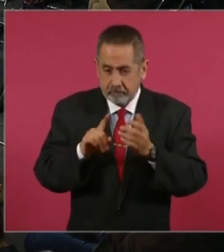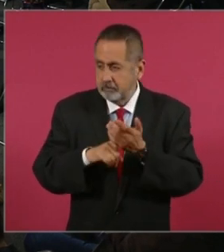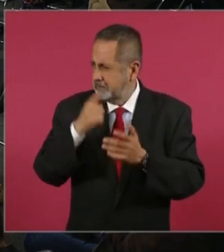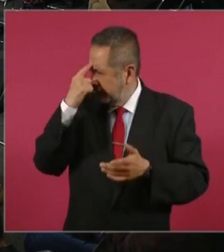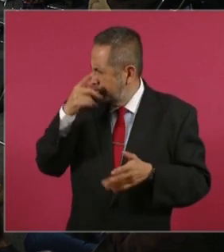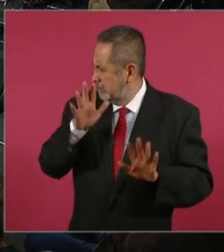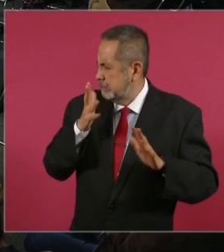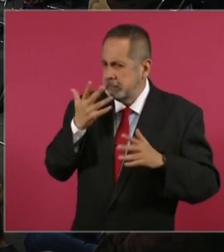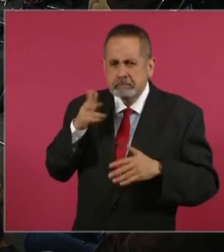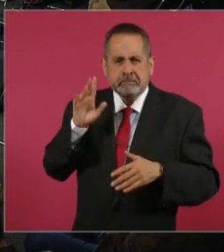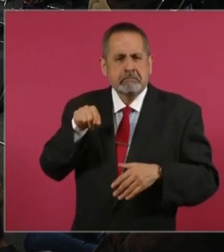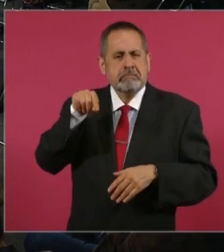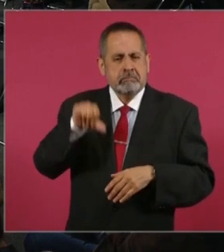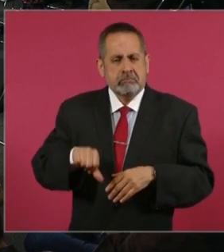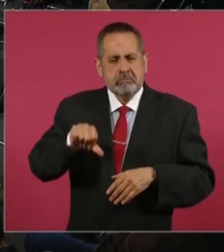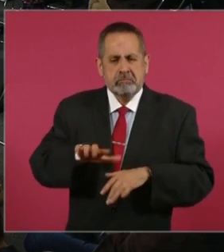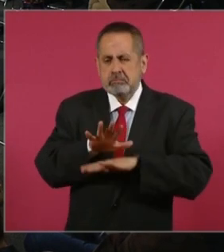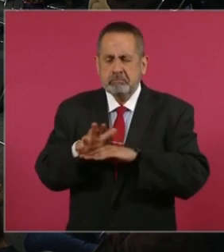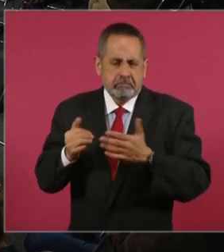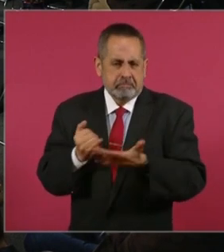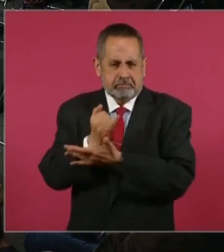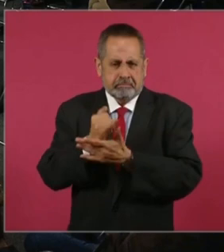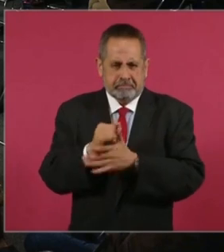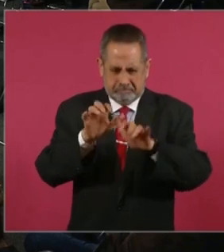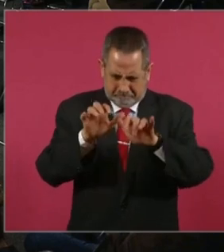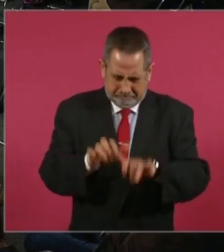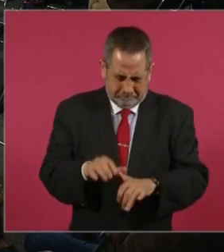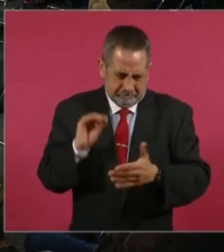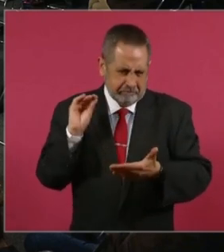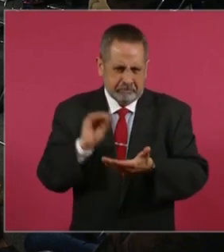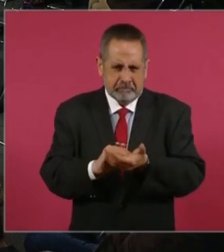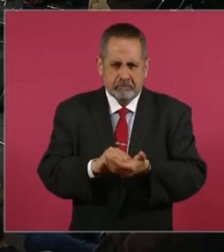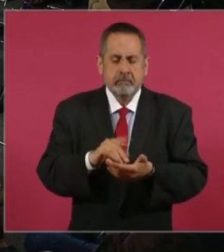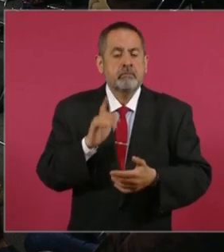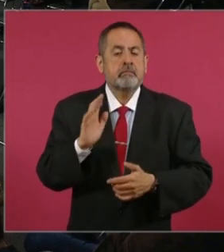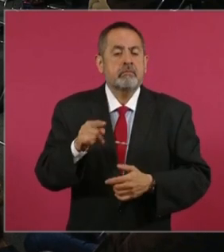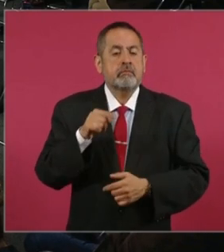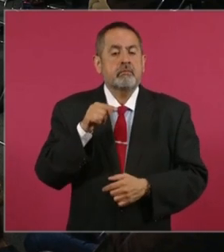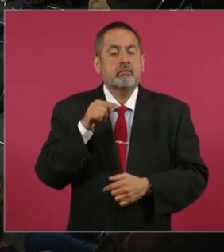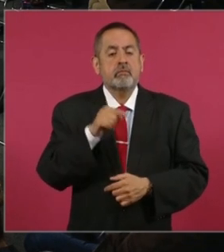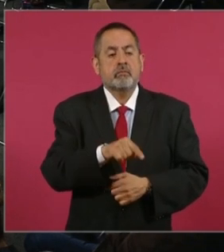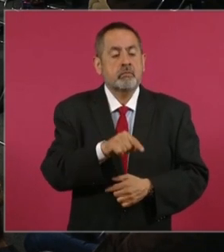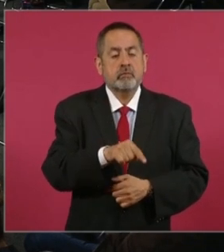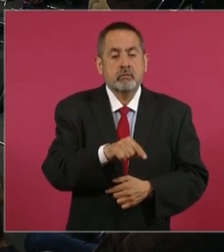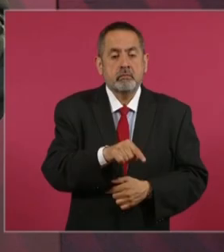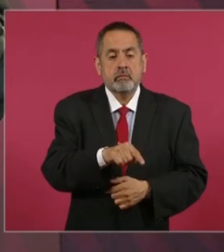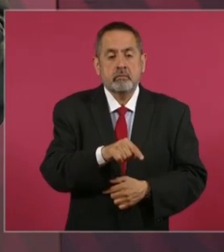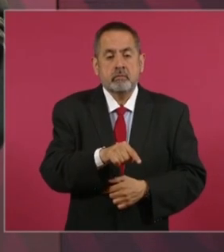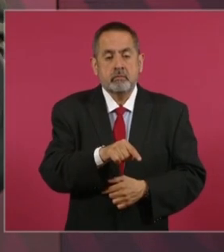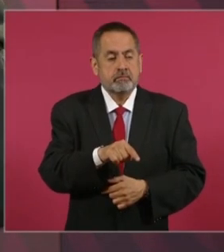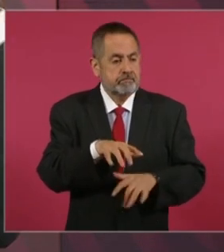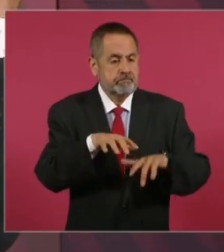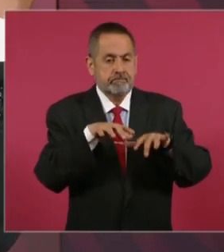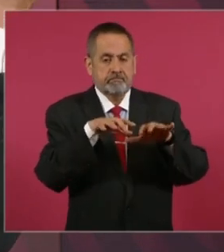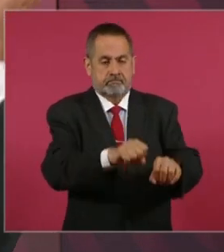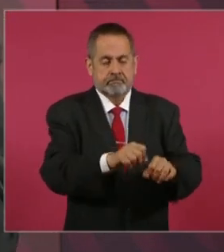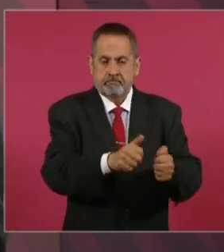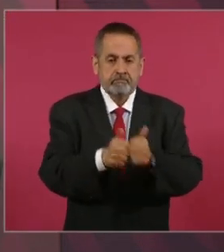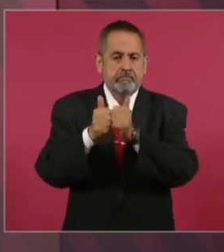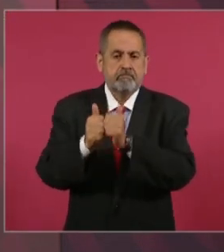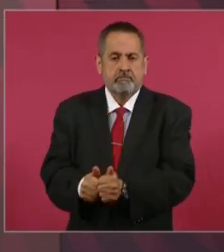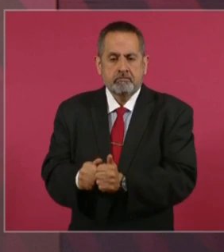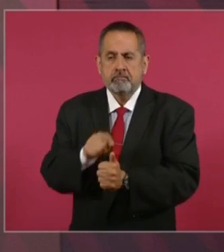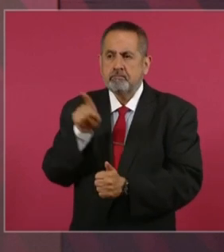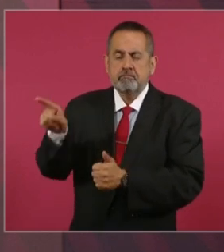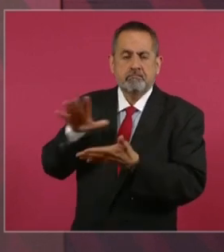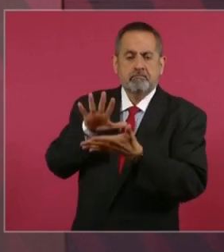hoy se resolvió que quedara detenido en